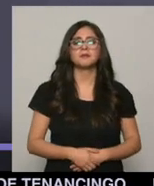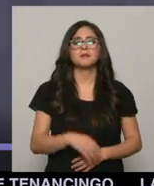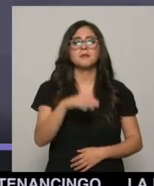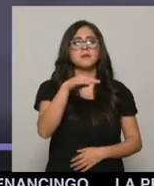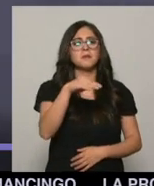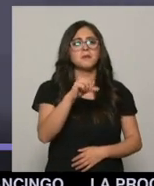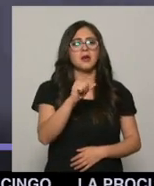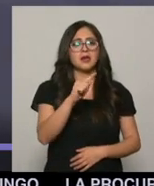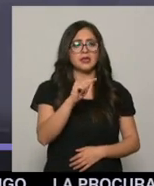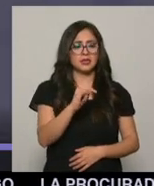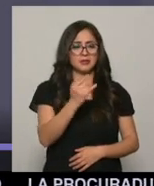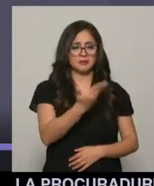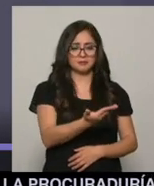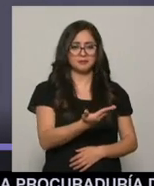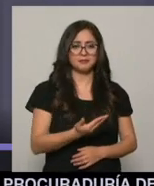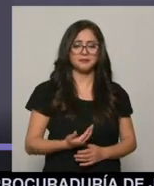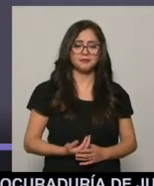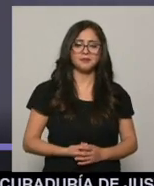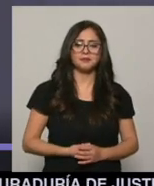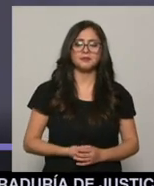Yo veo lo siguiente. Primero,